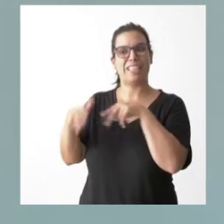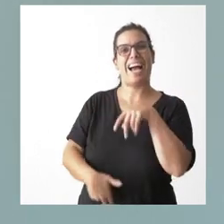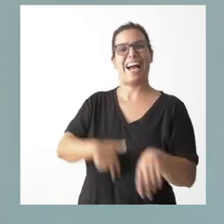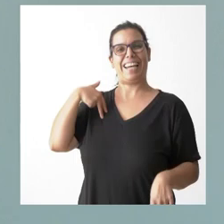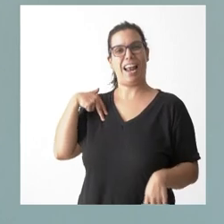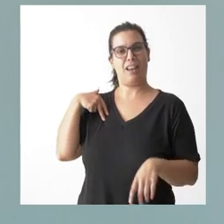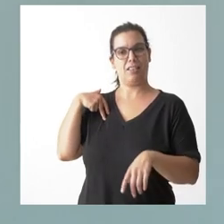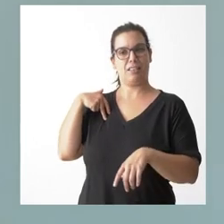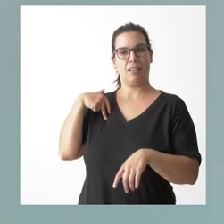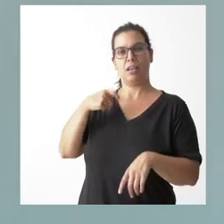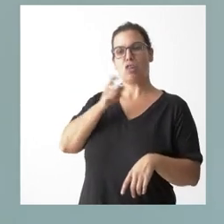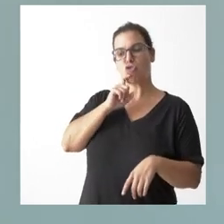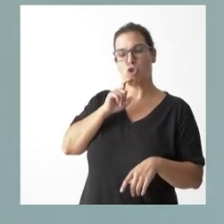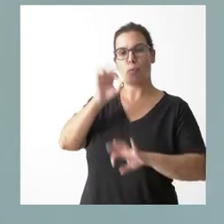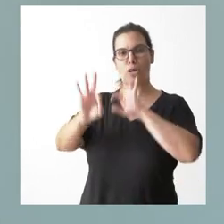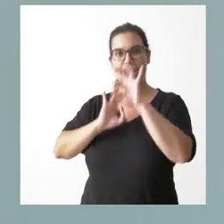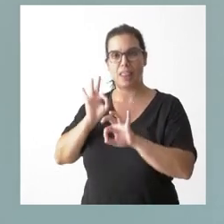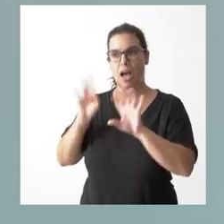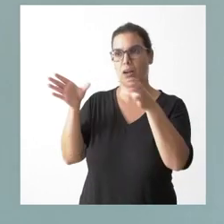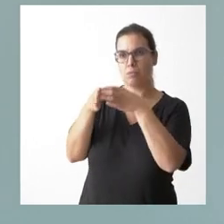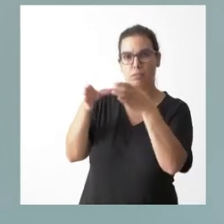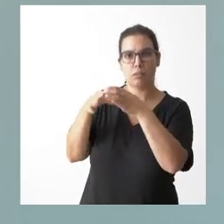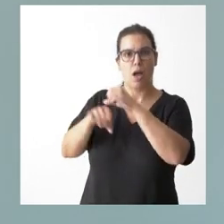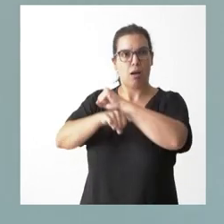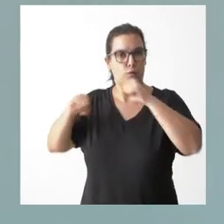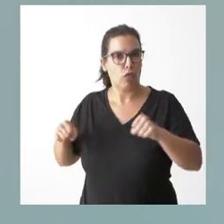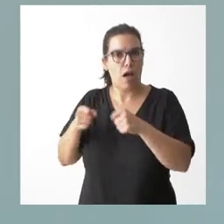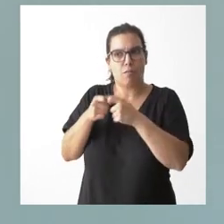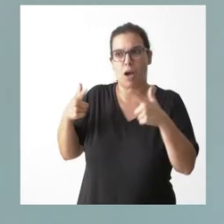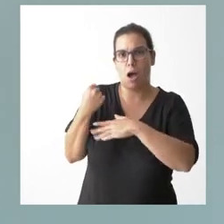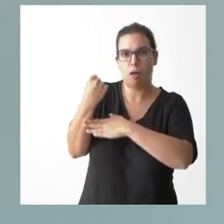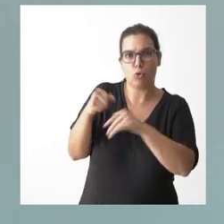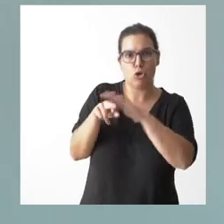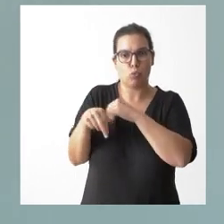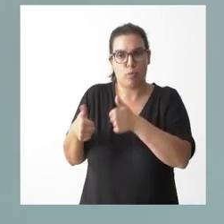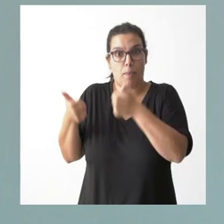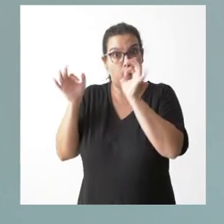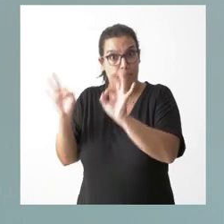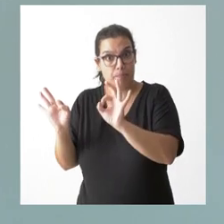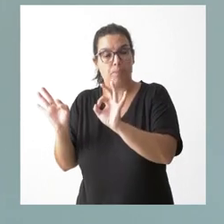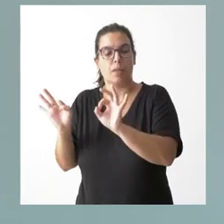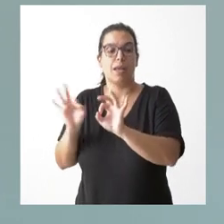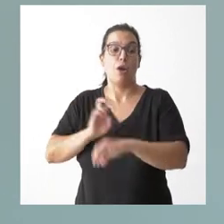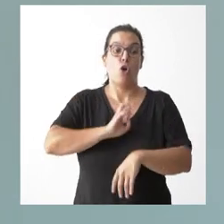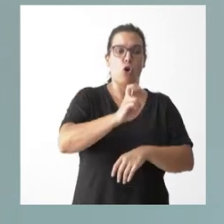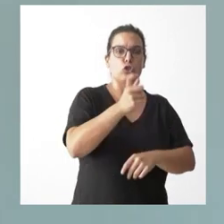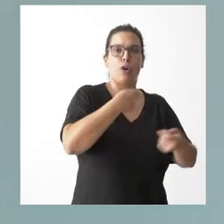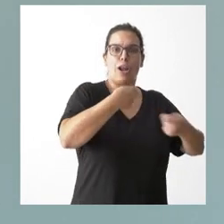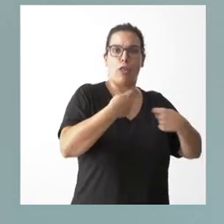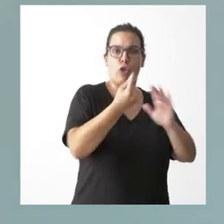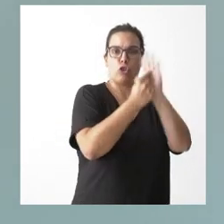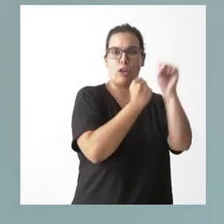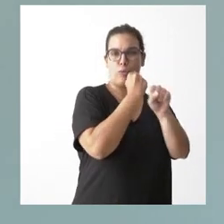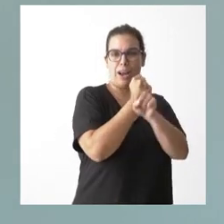con el operativo de incendios, con reforzar este operativo, con ser más eficaces, y otro ámbito es lo que es la negociación de unas